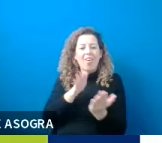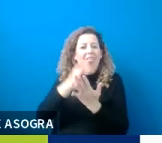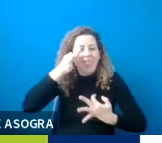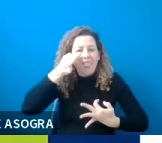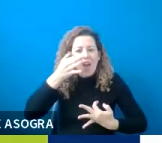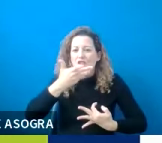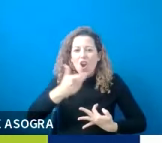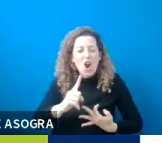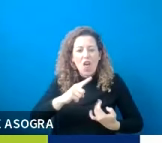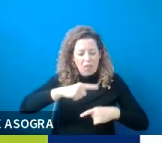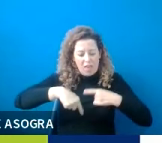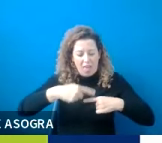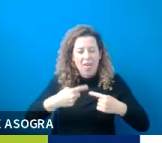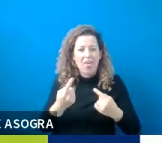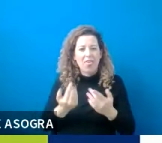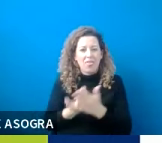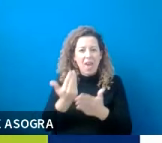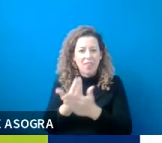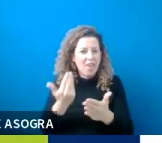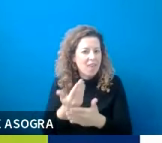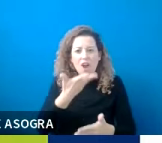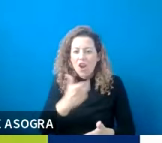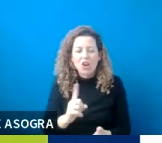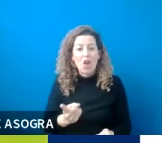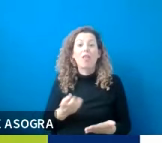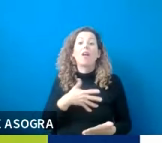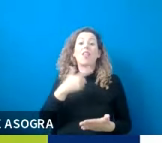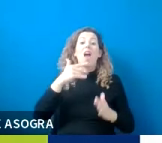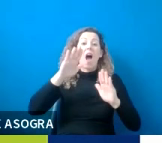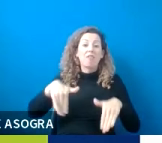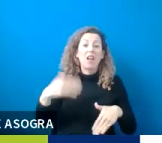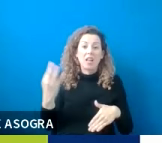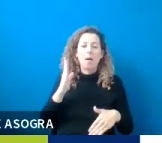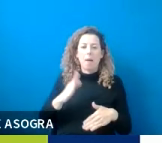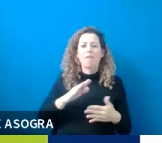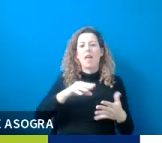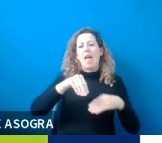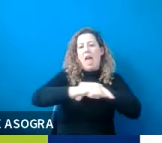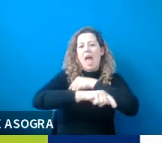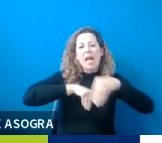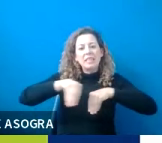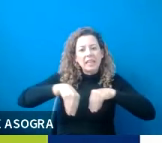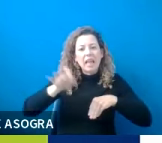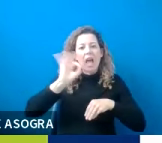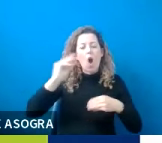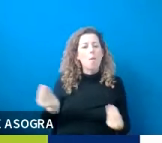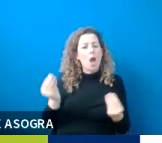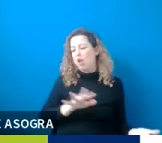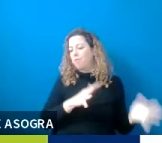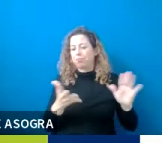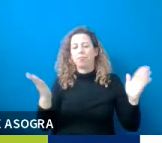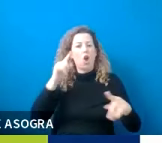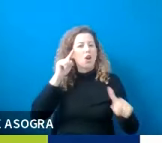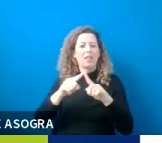y eso hace que muchas veces no se implementen estrategias o mejoras que son